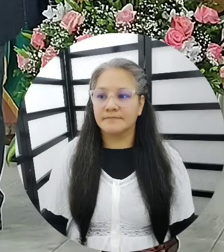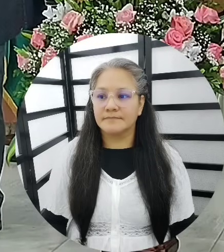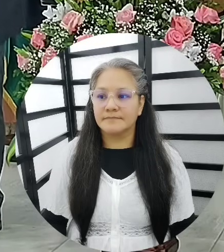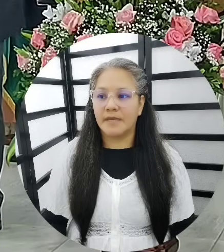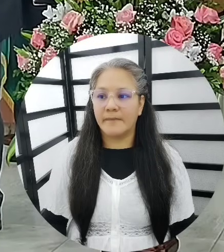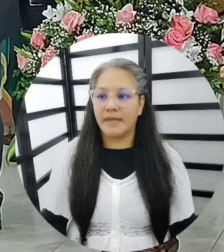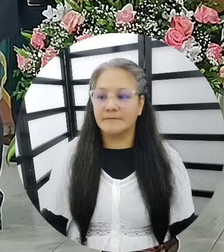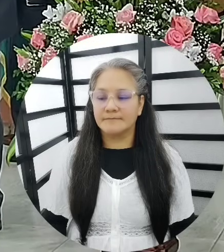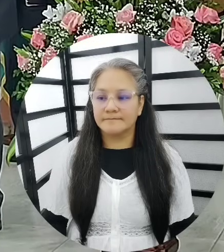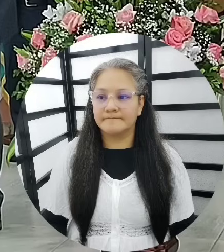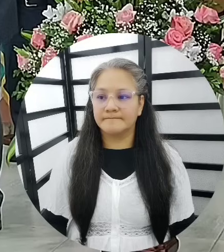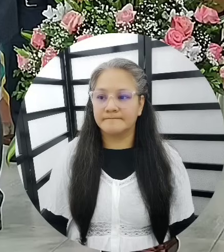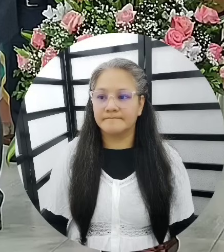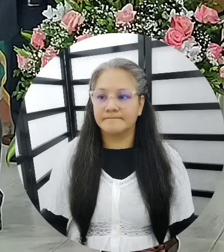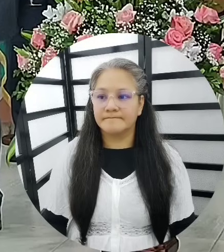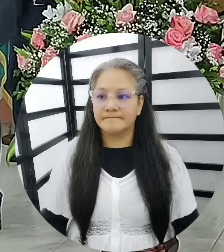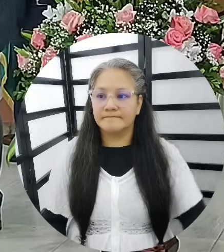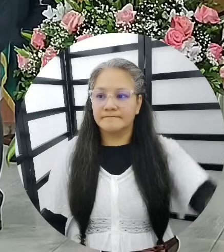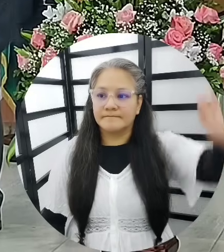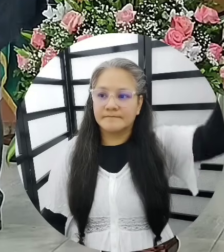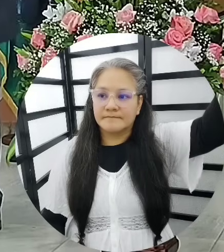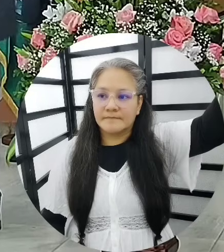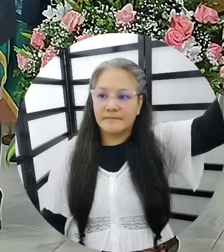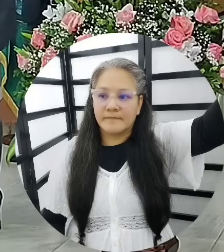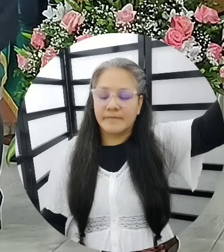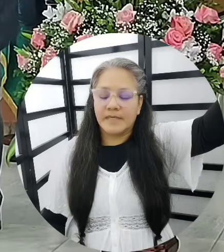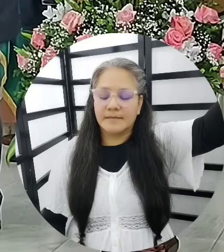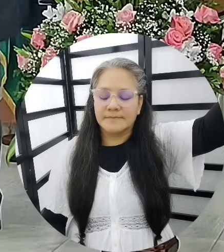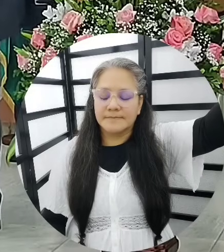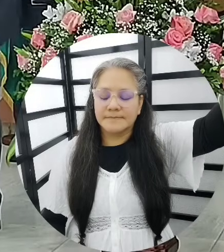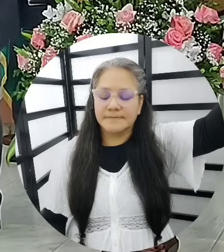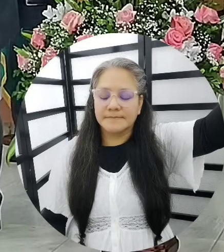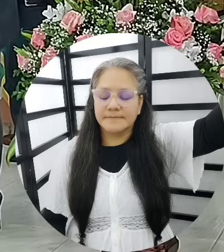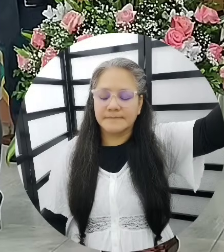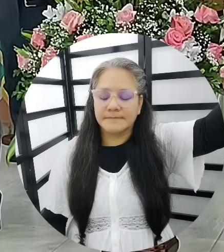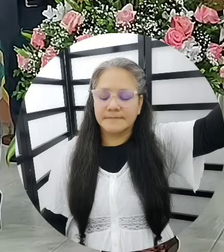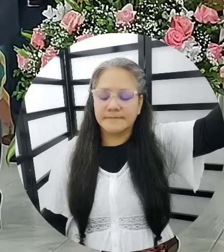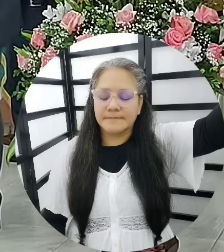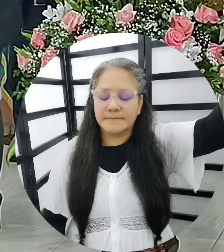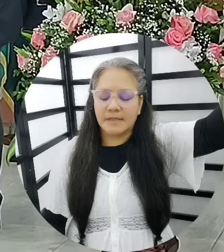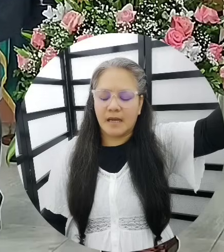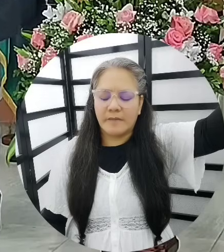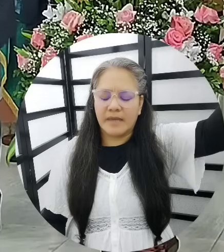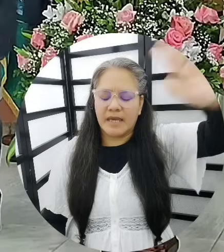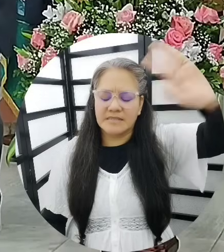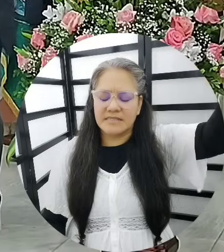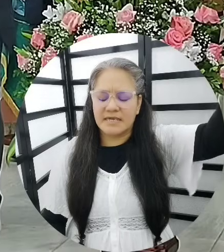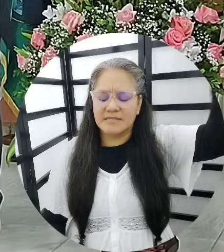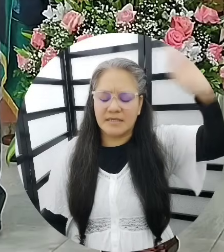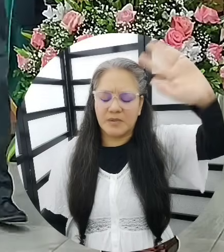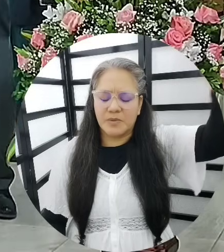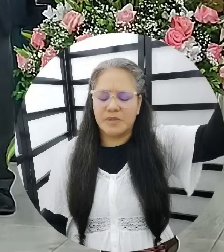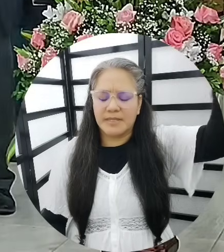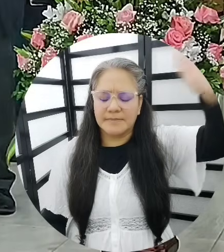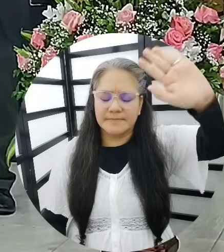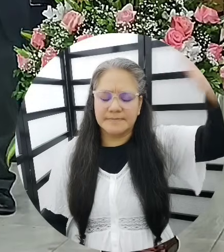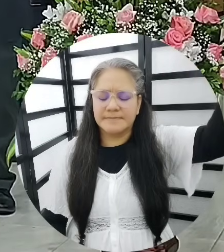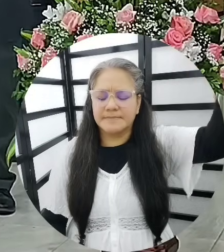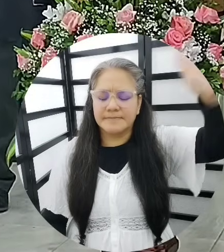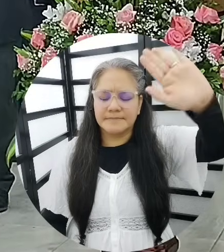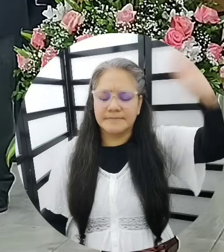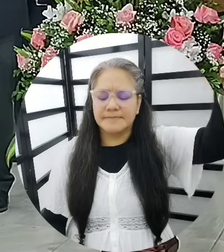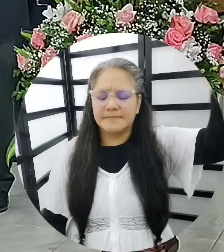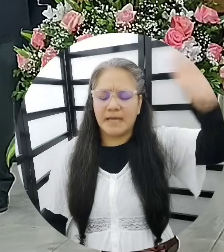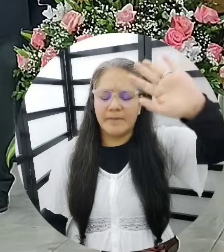No, Él dijo: primero tienen que ser mansos y humildes para que puedan recibir lo otro. Y en